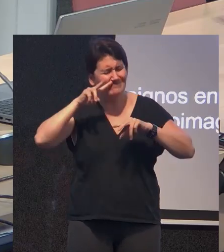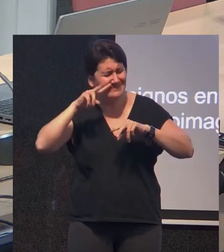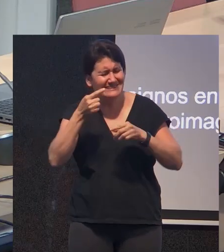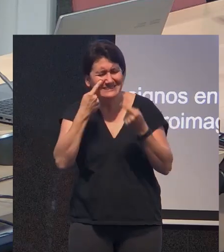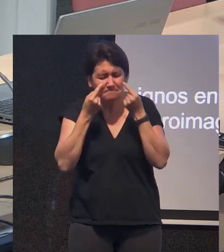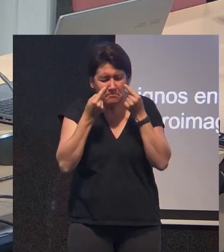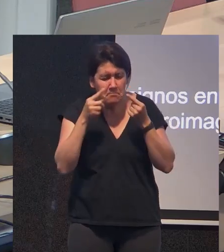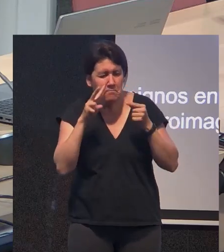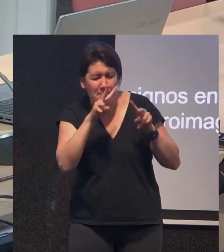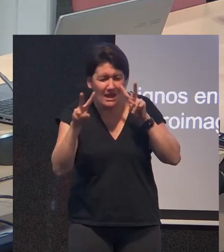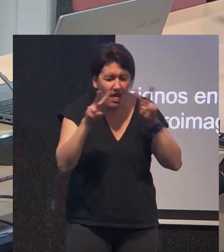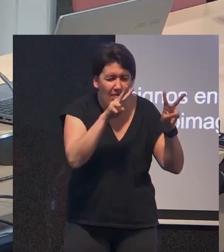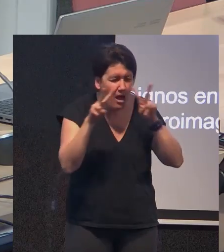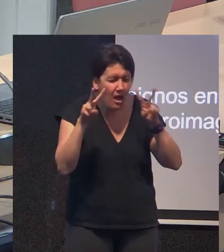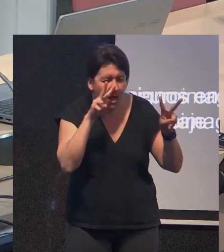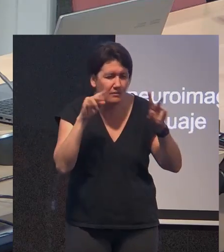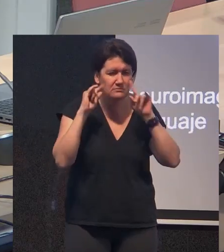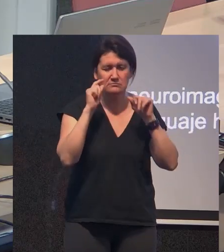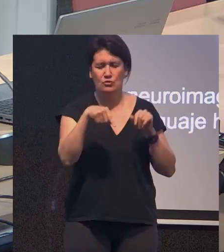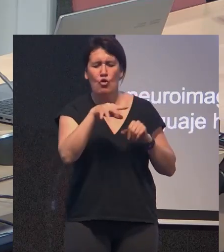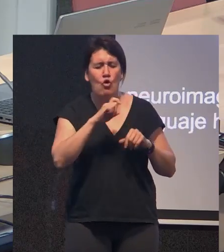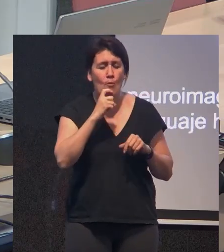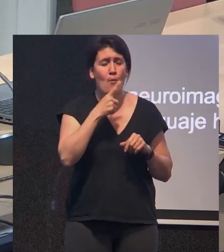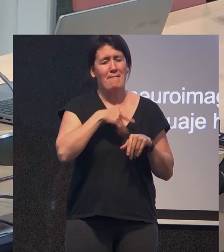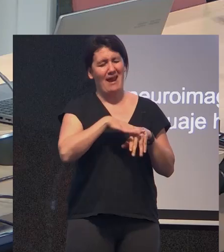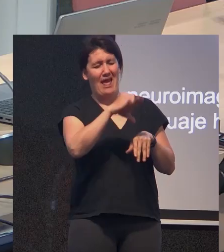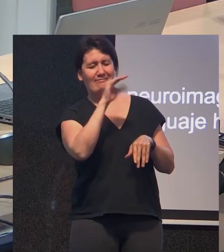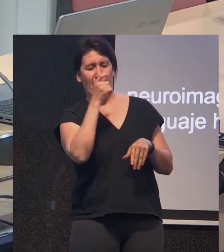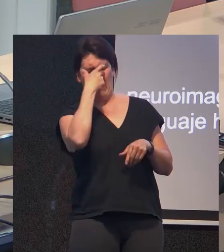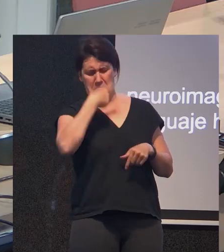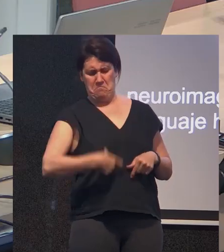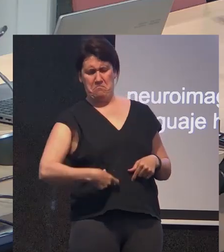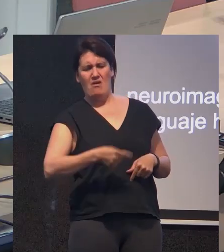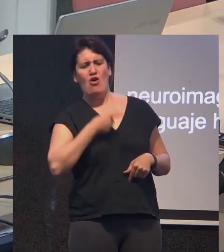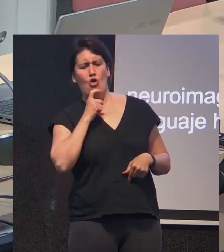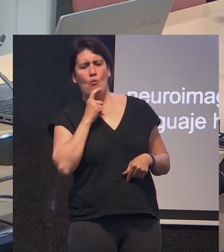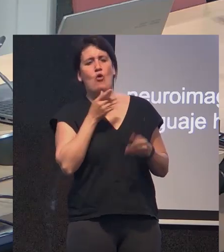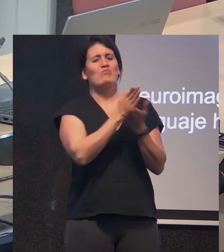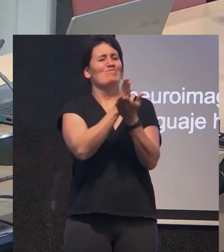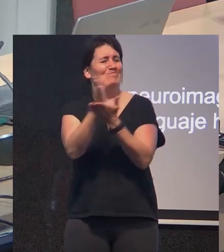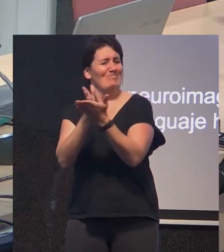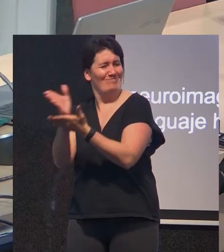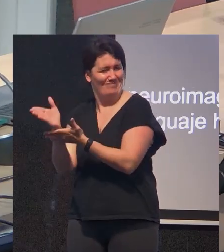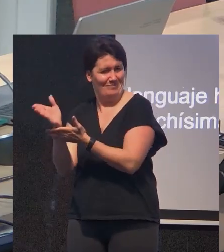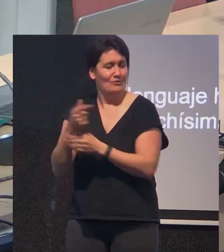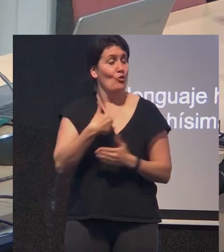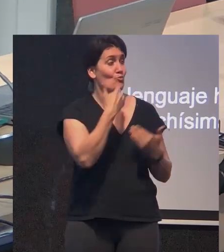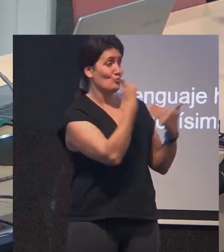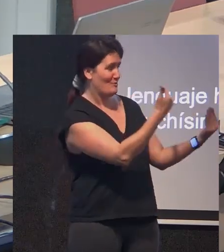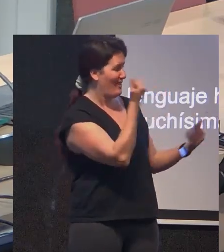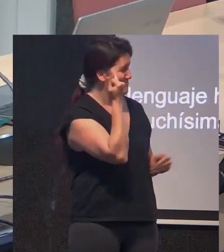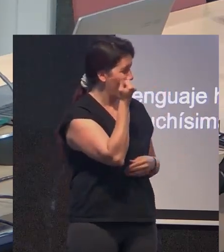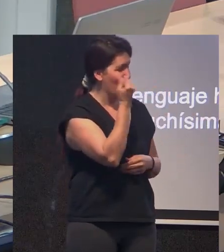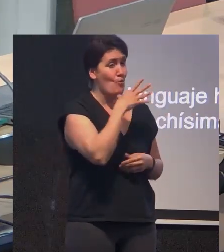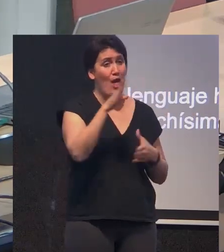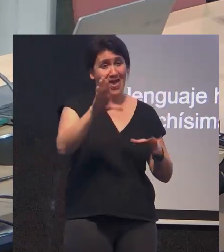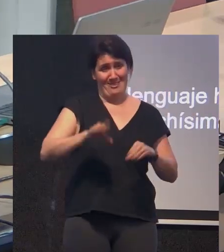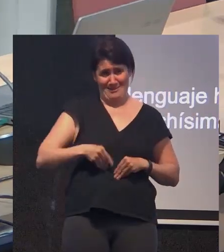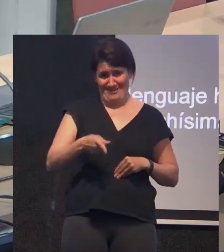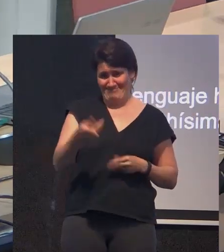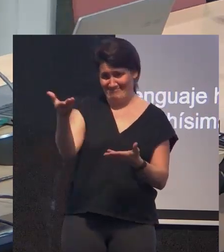humano en todas sus posibilidades. Muchísimas gracias, Brendan, por aceptar nuestra invitación y estar hoy aquí.